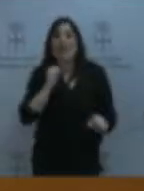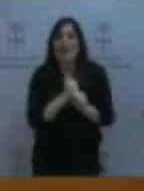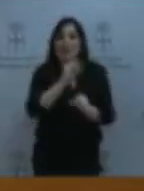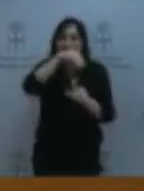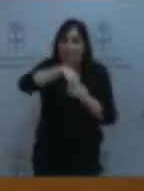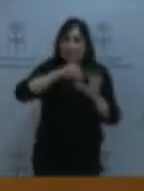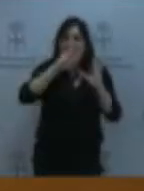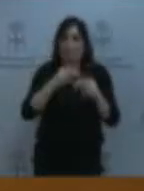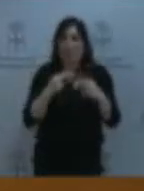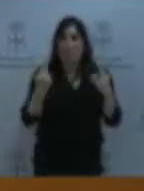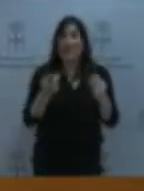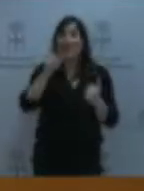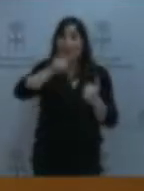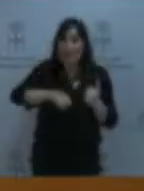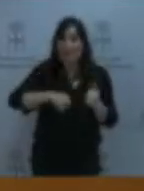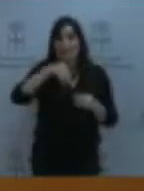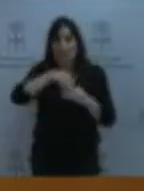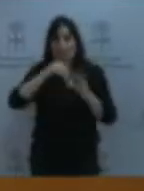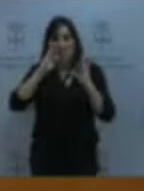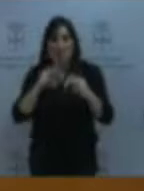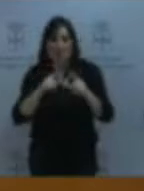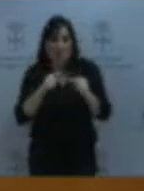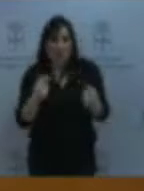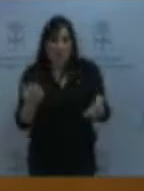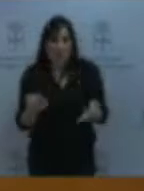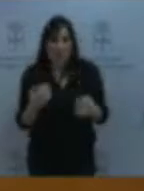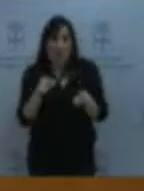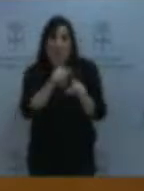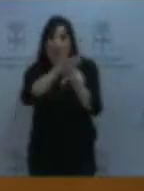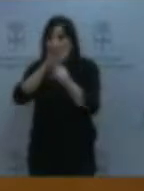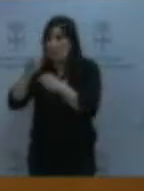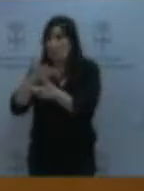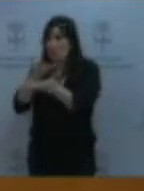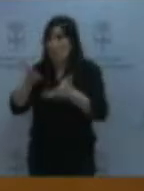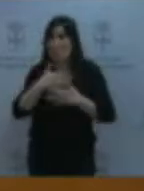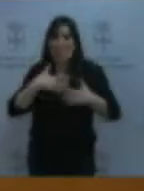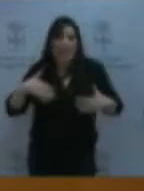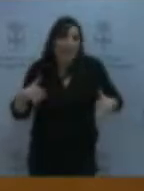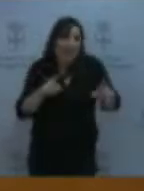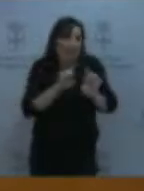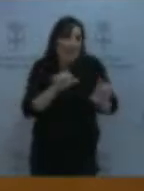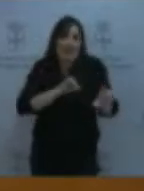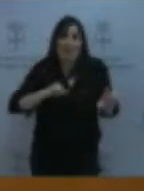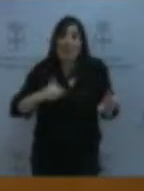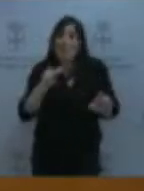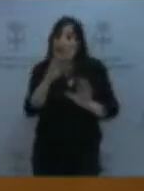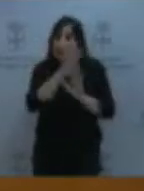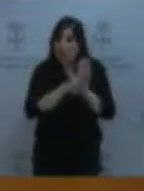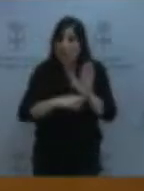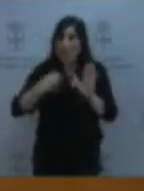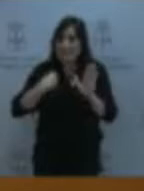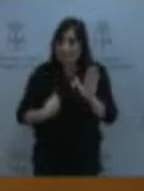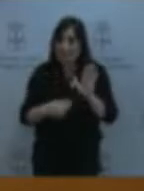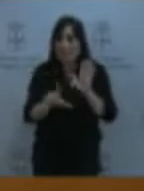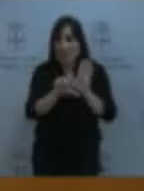asturiana, como en cualquier otro ámbito laboral de la empresa privada y con las condiciones que marca la Ley de Seguridad Social.